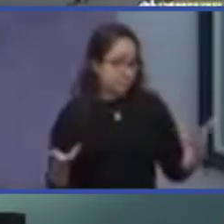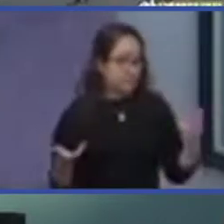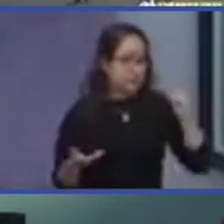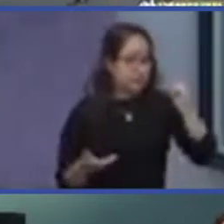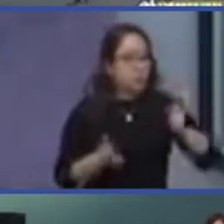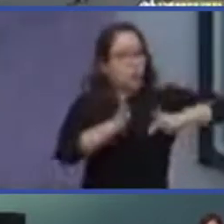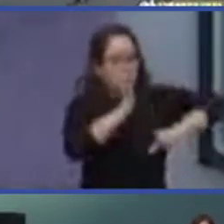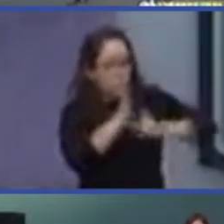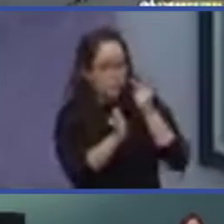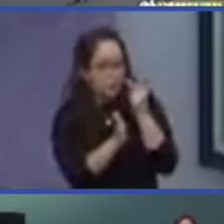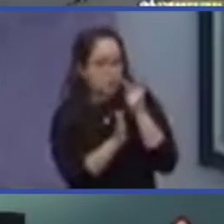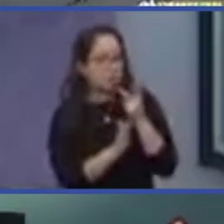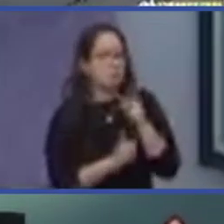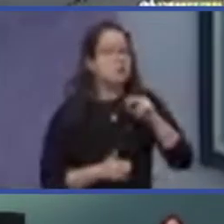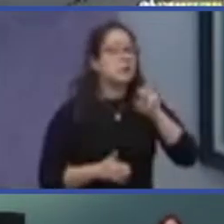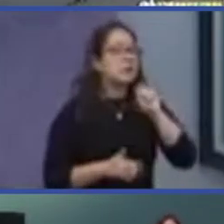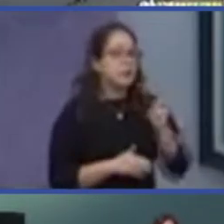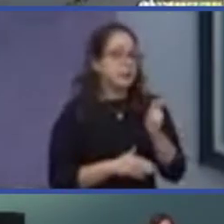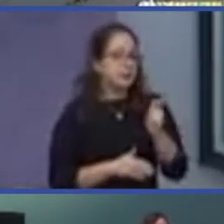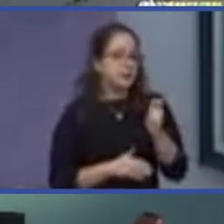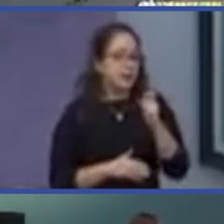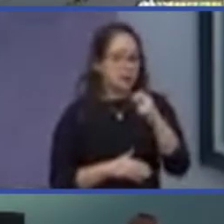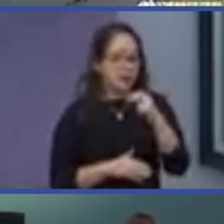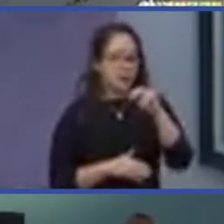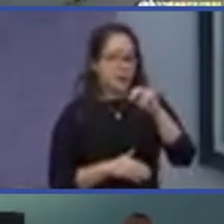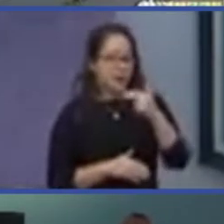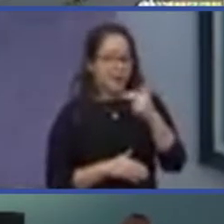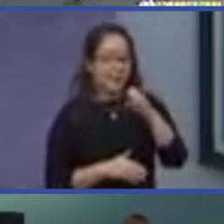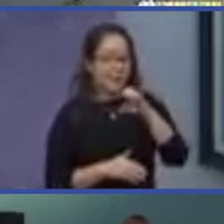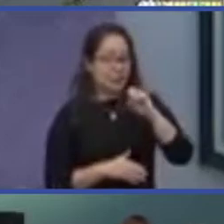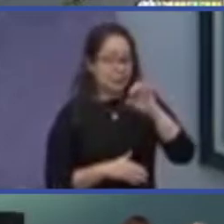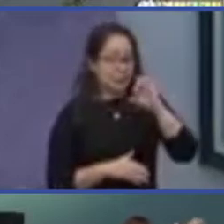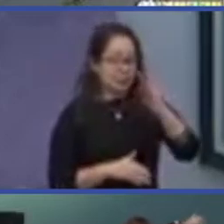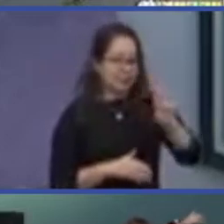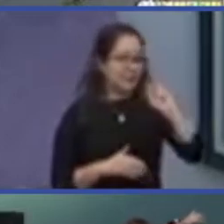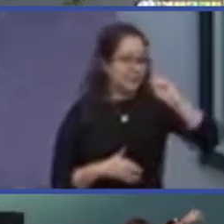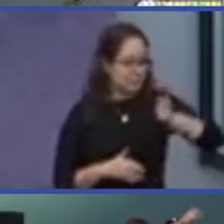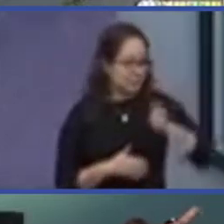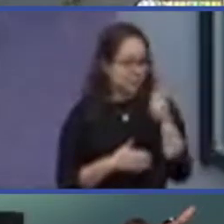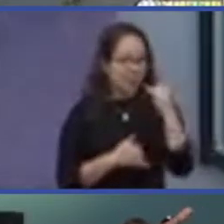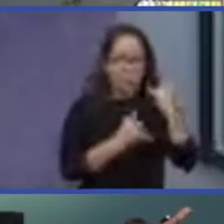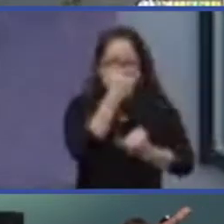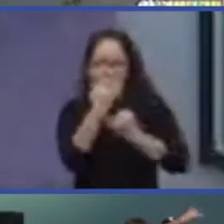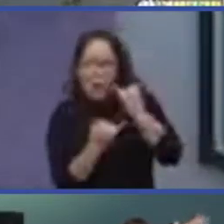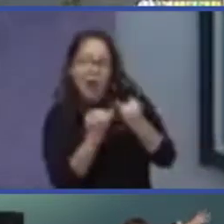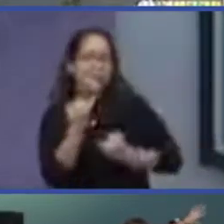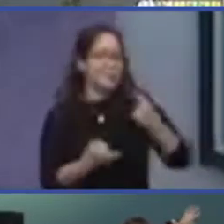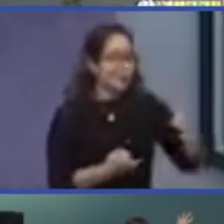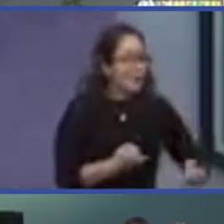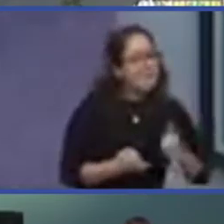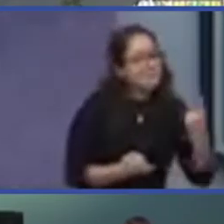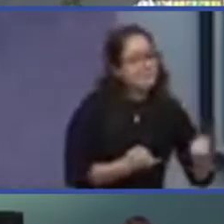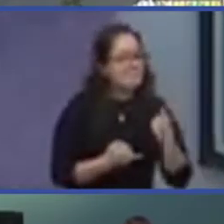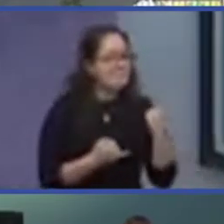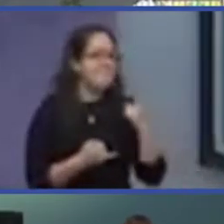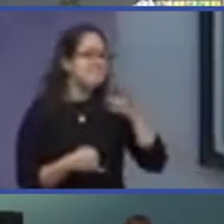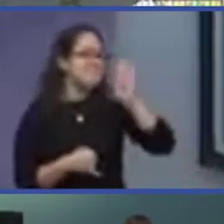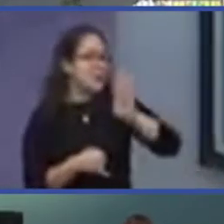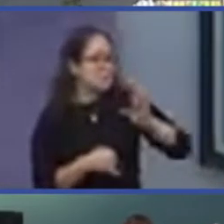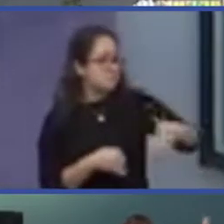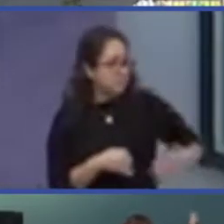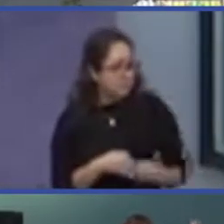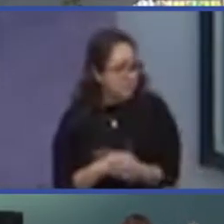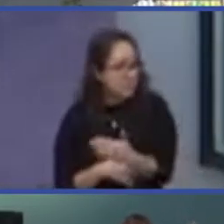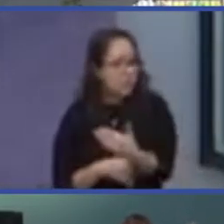Escher que está jugando con el infinito haciendo los pescaditos, llenando el plano con